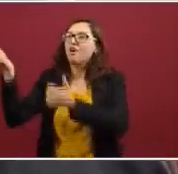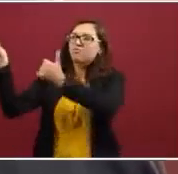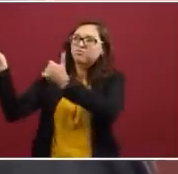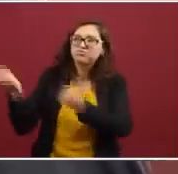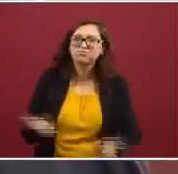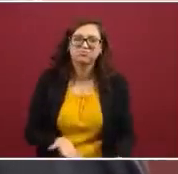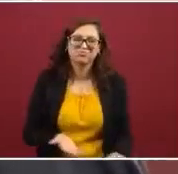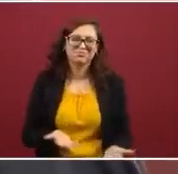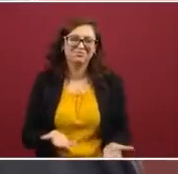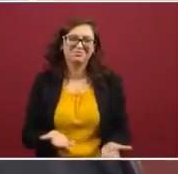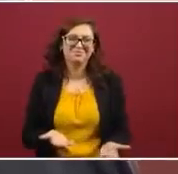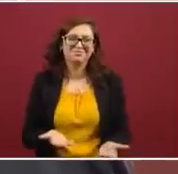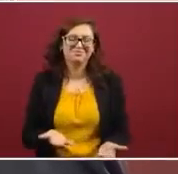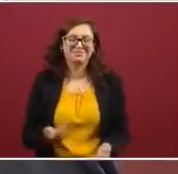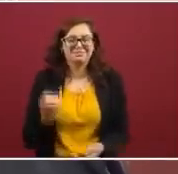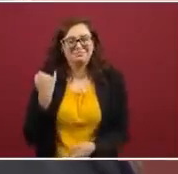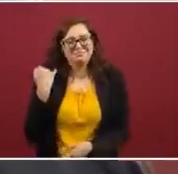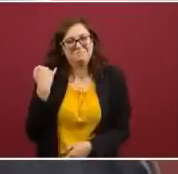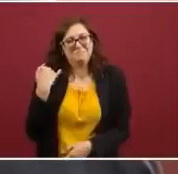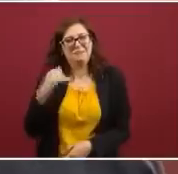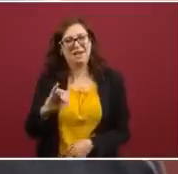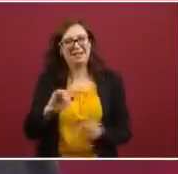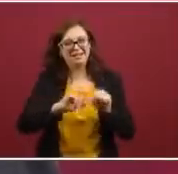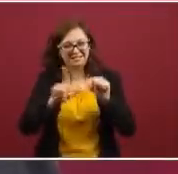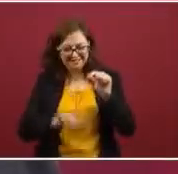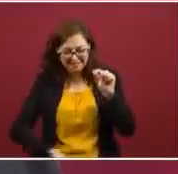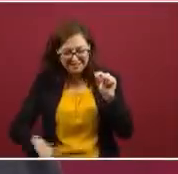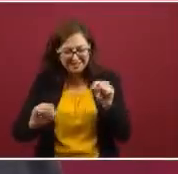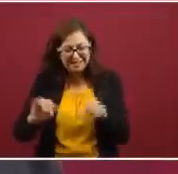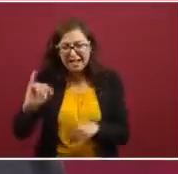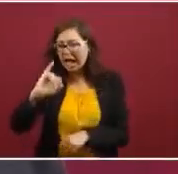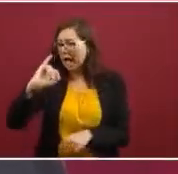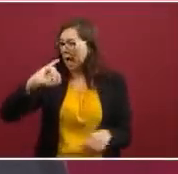en la historia del país.